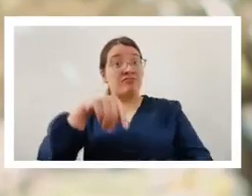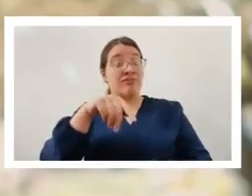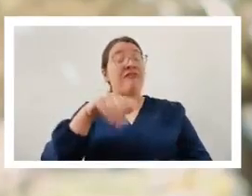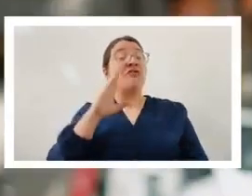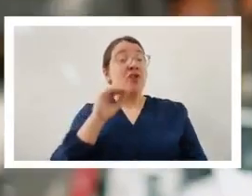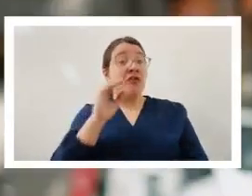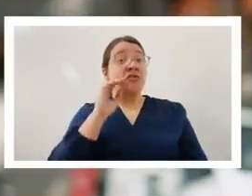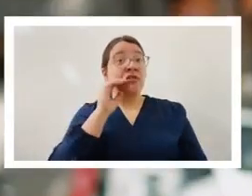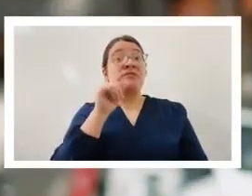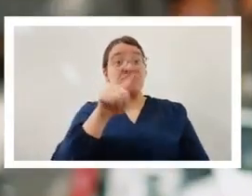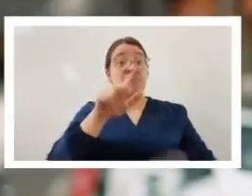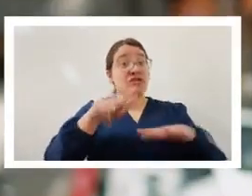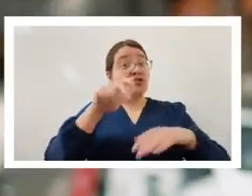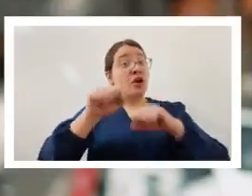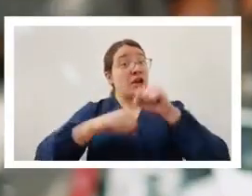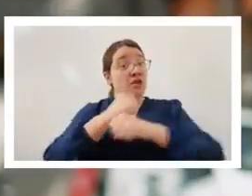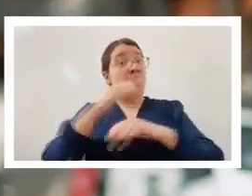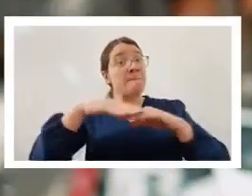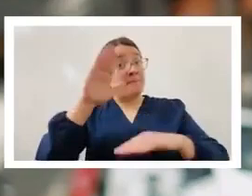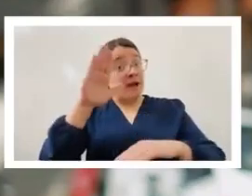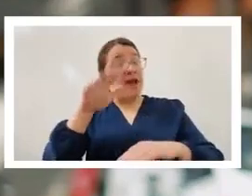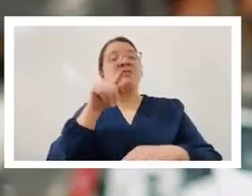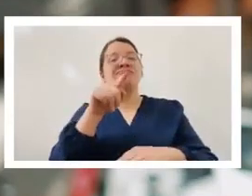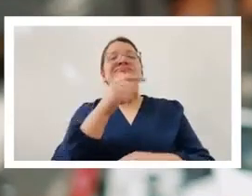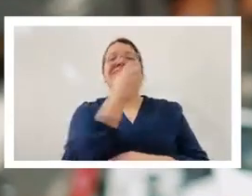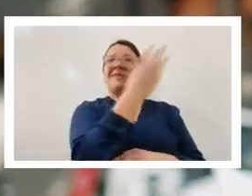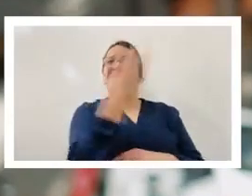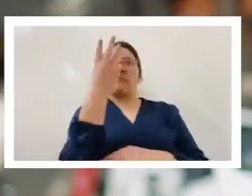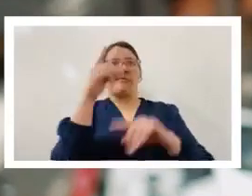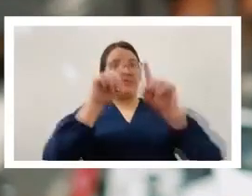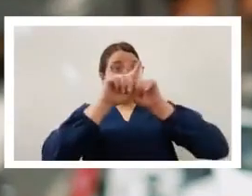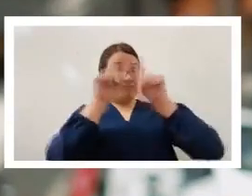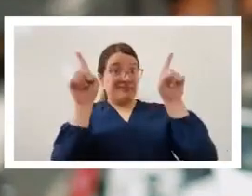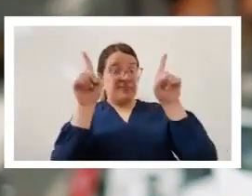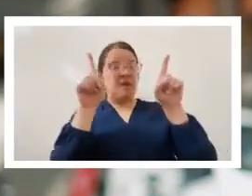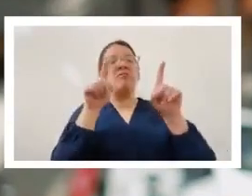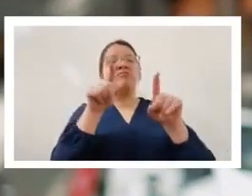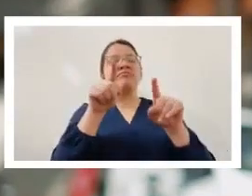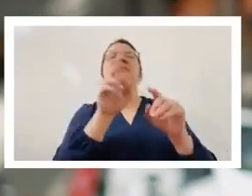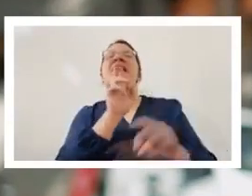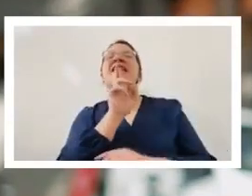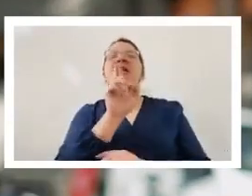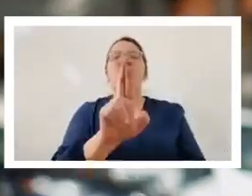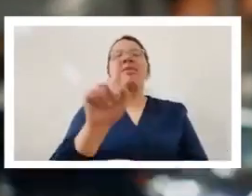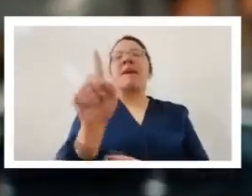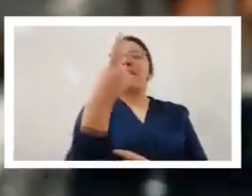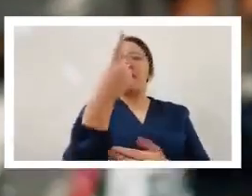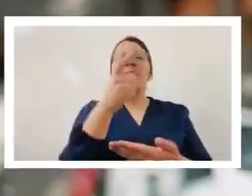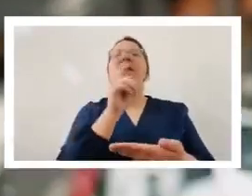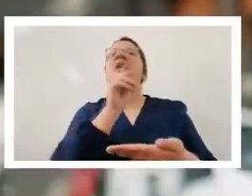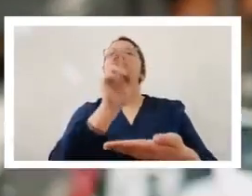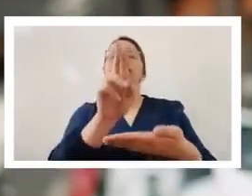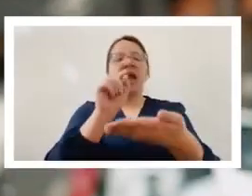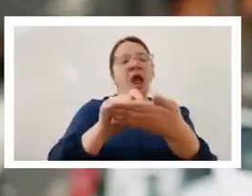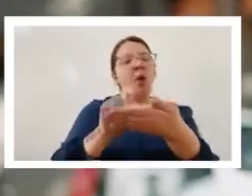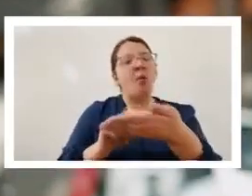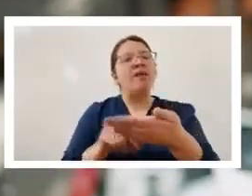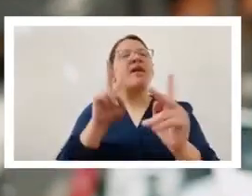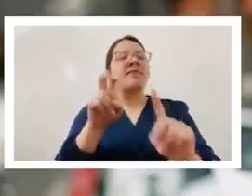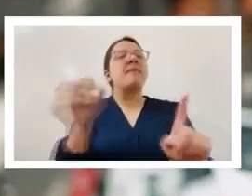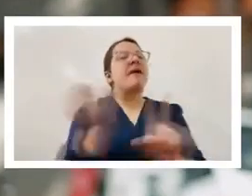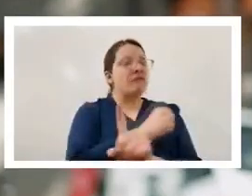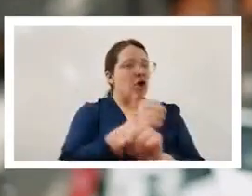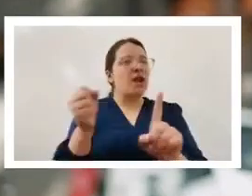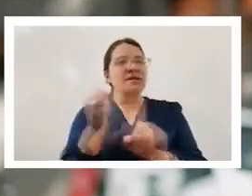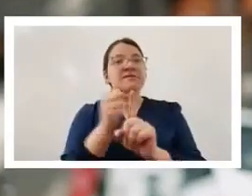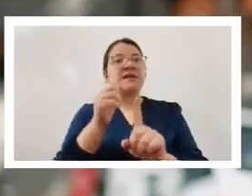agresores es alejar a la víctima de sus redes. Alejarla de la familia, alejarla de los amigos. Y subir una foto así, obligar